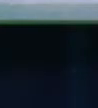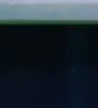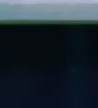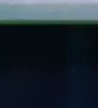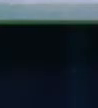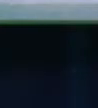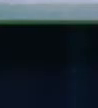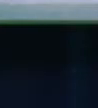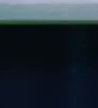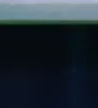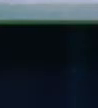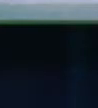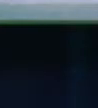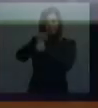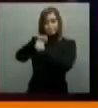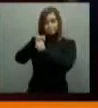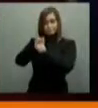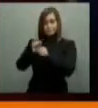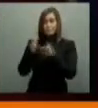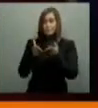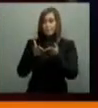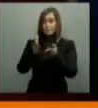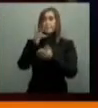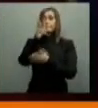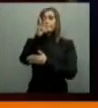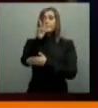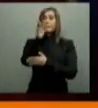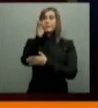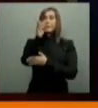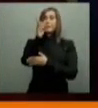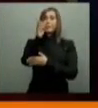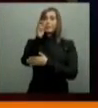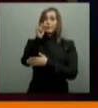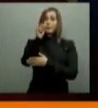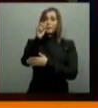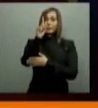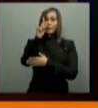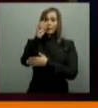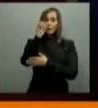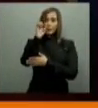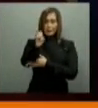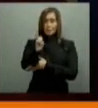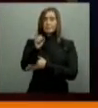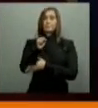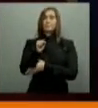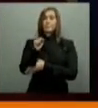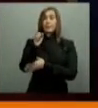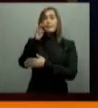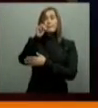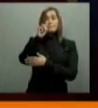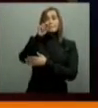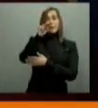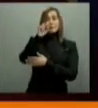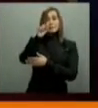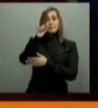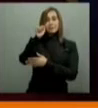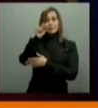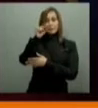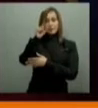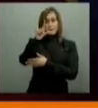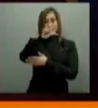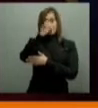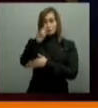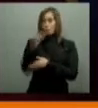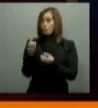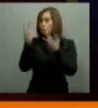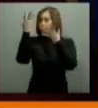miren lo primero que dijo fue debemos hacer las cosas bien para que las reformas que estamos implementados duran para siempre eso es importante dijo